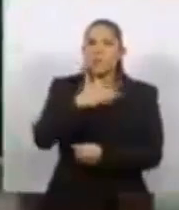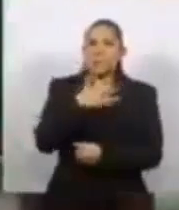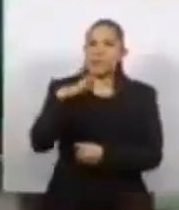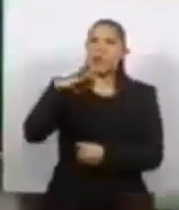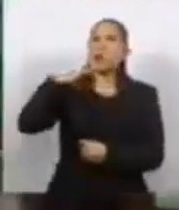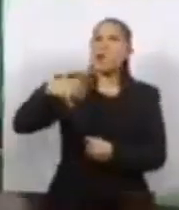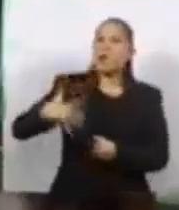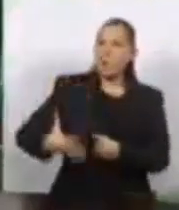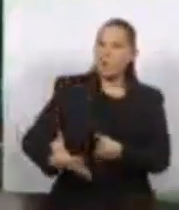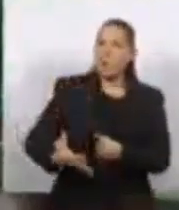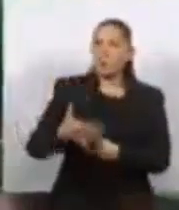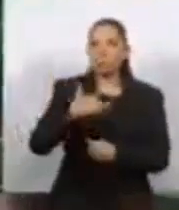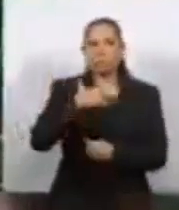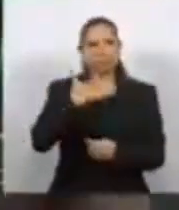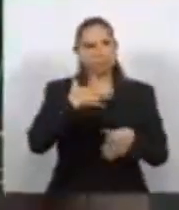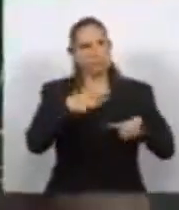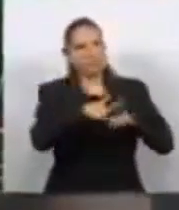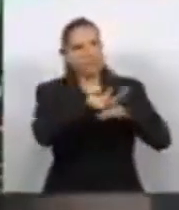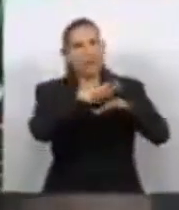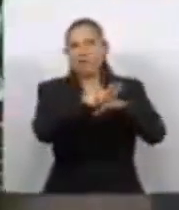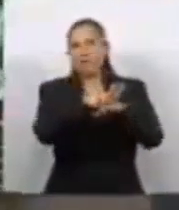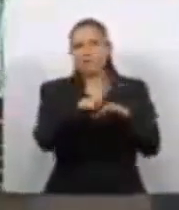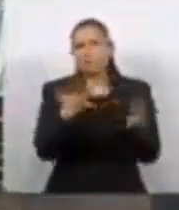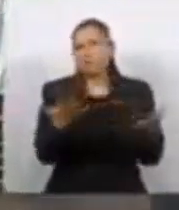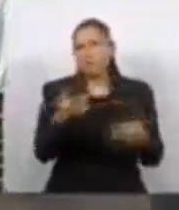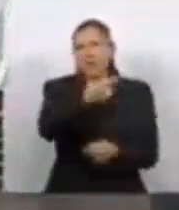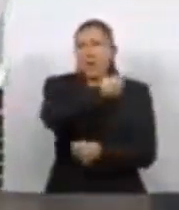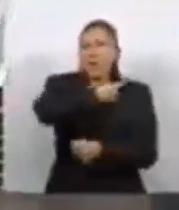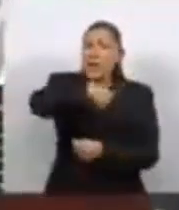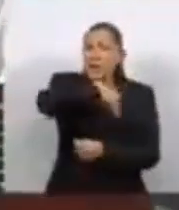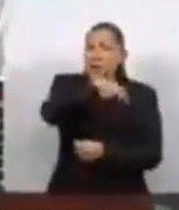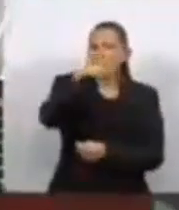ha sido la nostalgia por las prácticas del pasado.